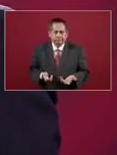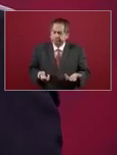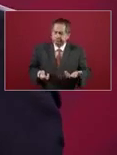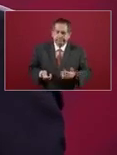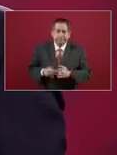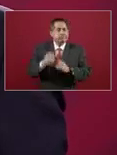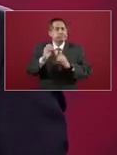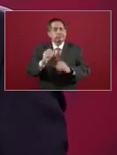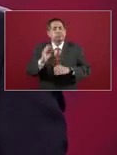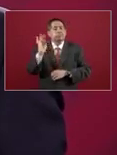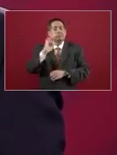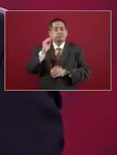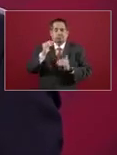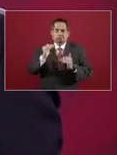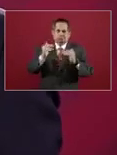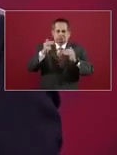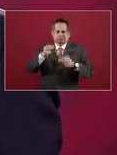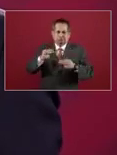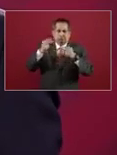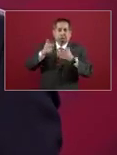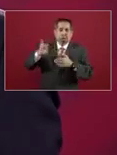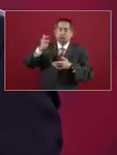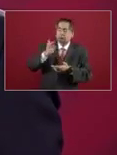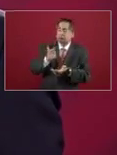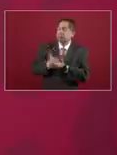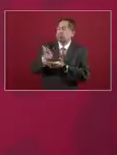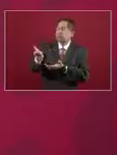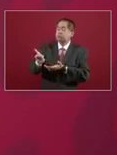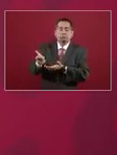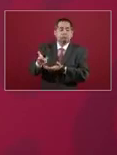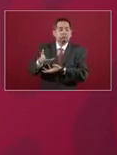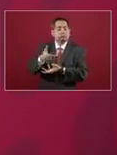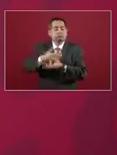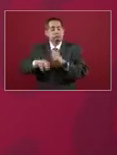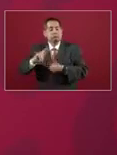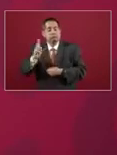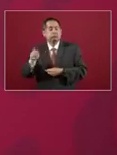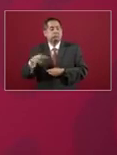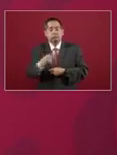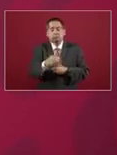o si pagaban, les devolvían los impuestos.